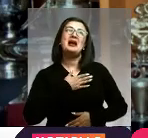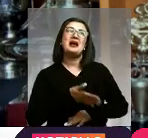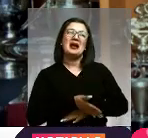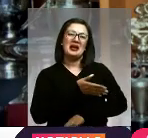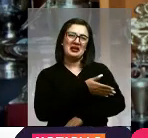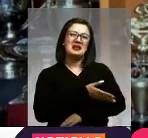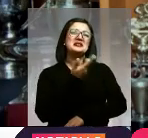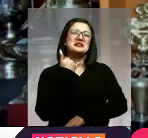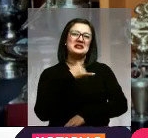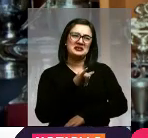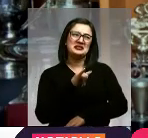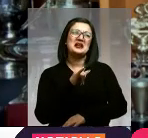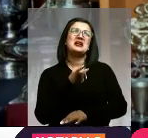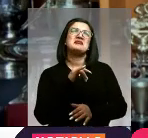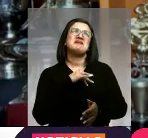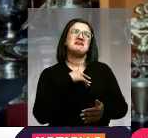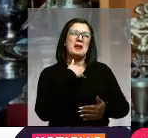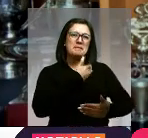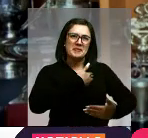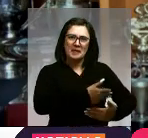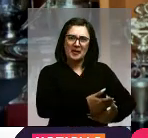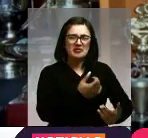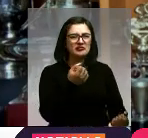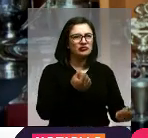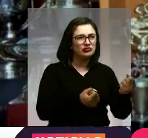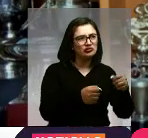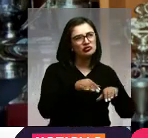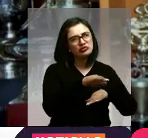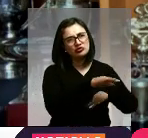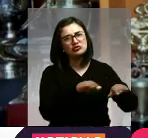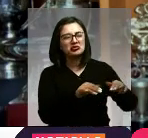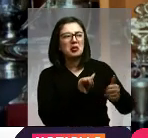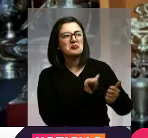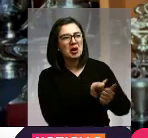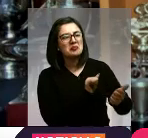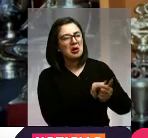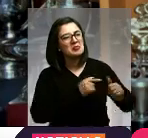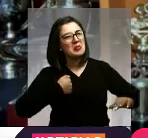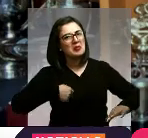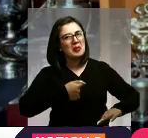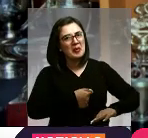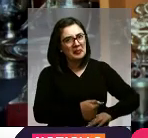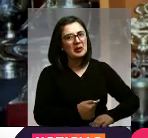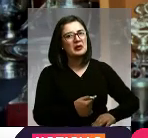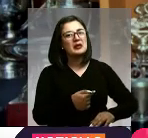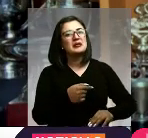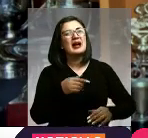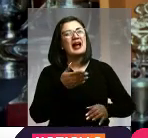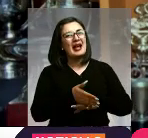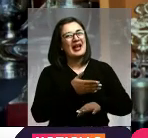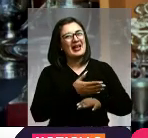acompañado en todas las carreras a Juan Pablo Montoya cuando logró el campeonato en el año